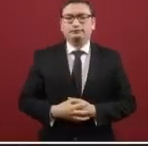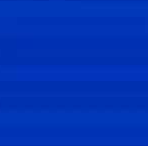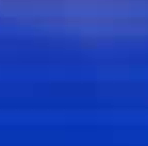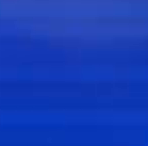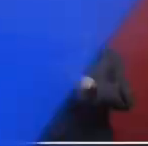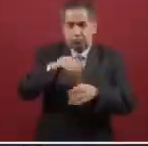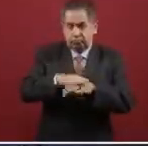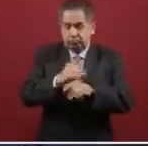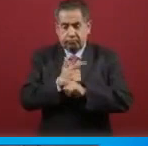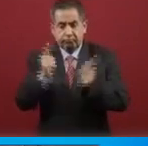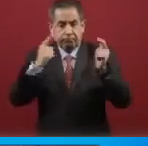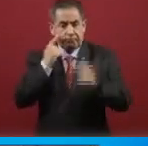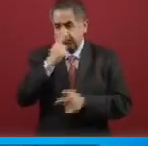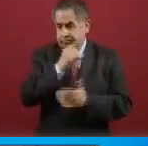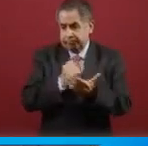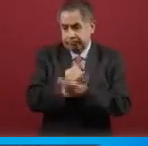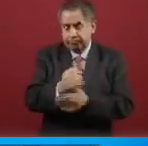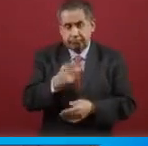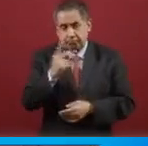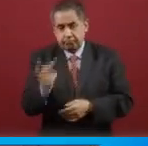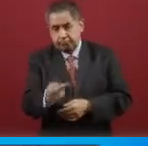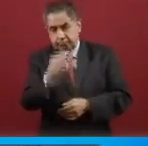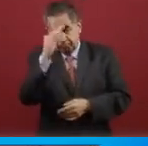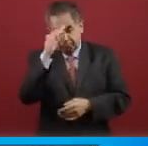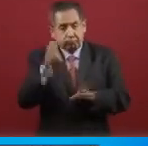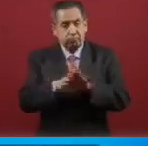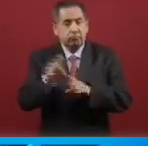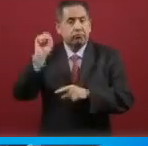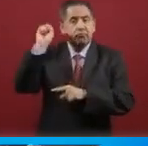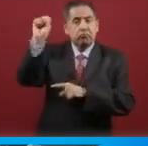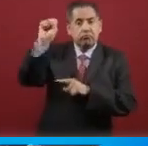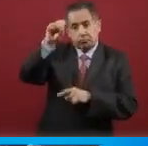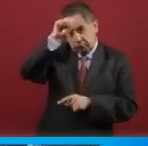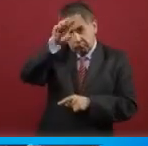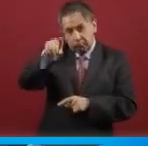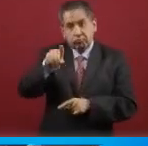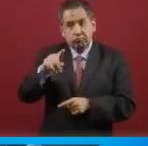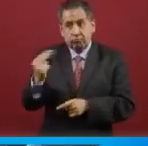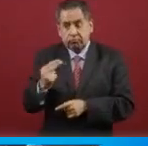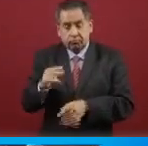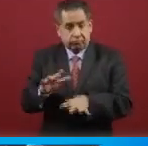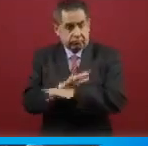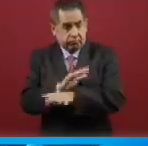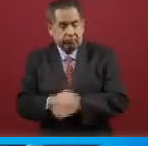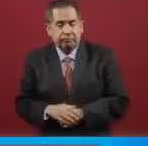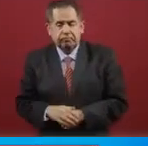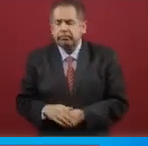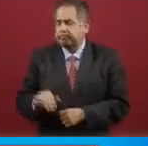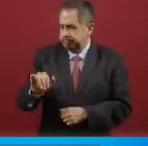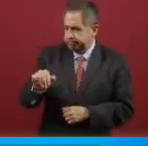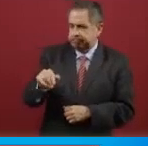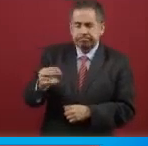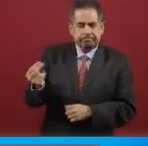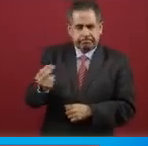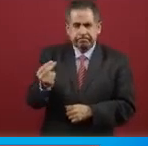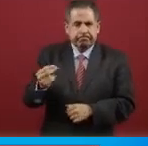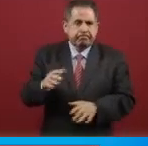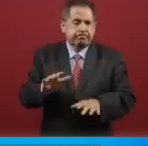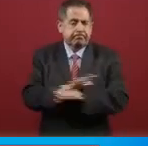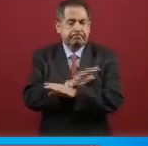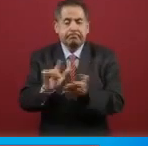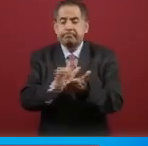humanismo. Reunión con Gómez Urrutia. Sí, se abordó el tema de la reforma